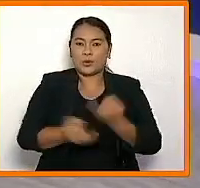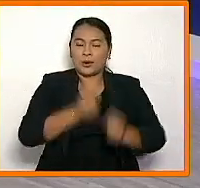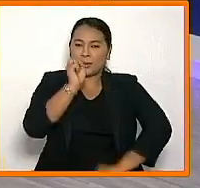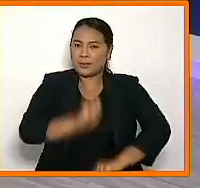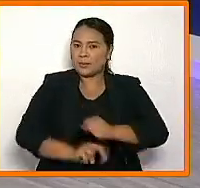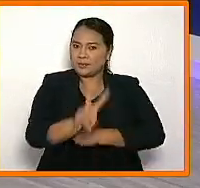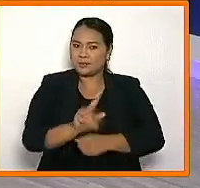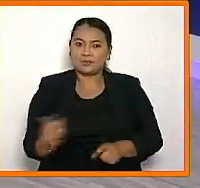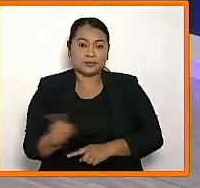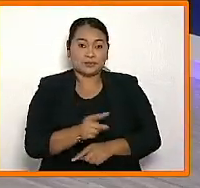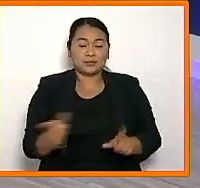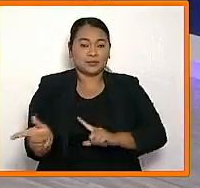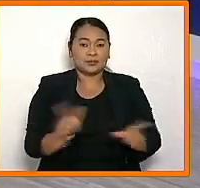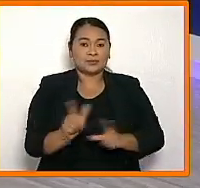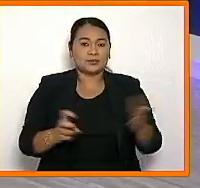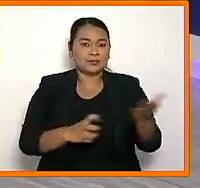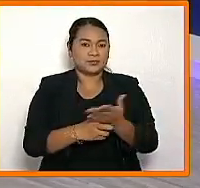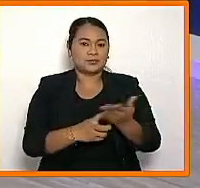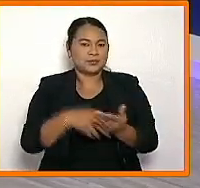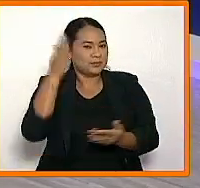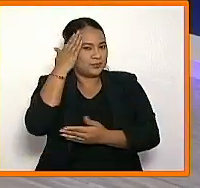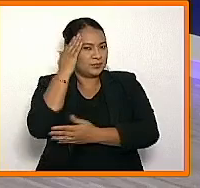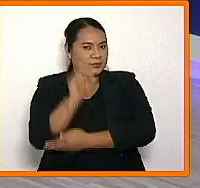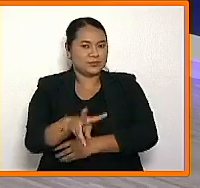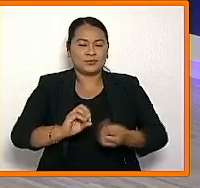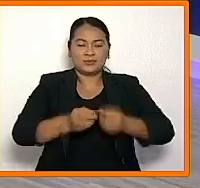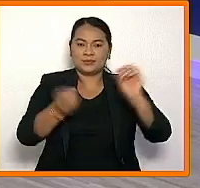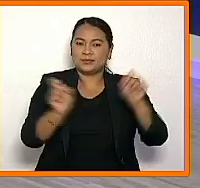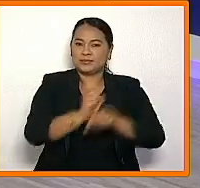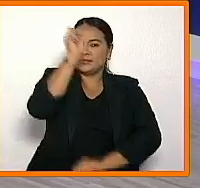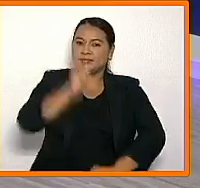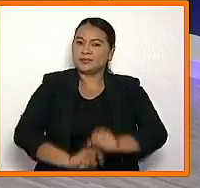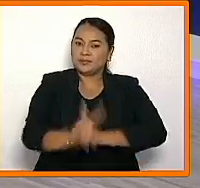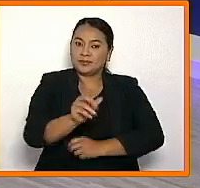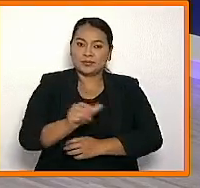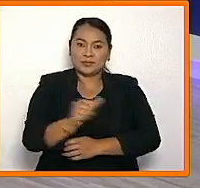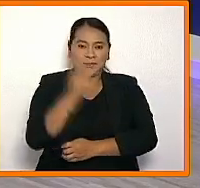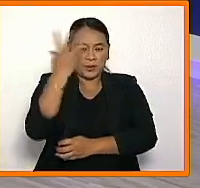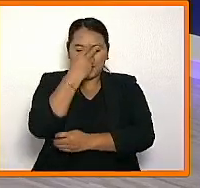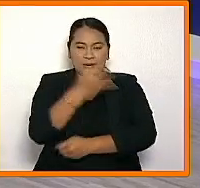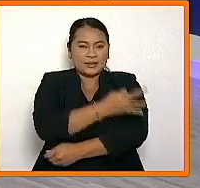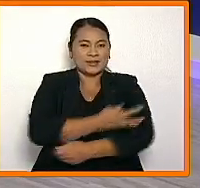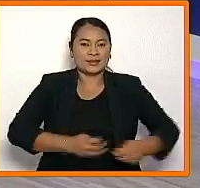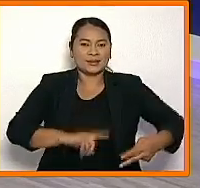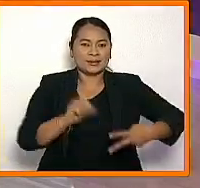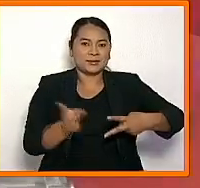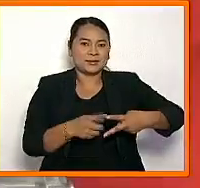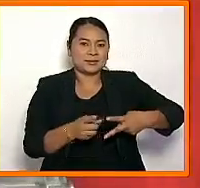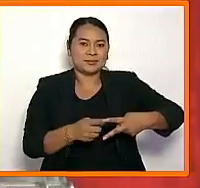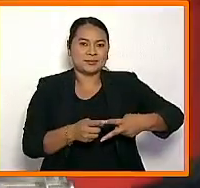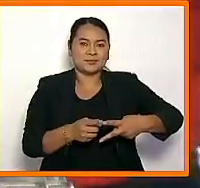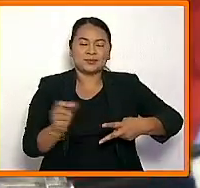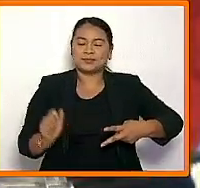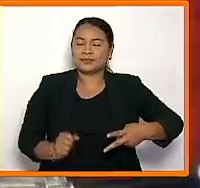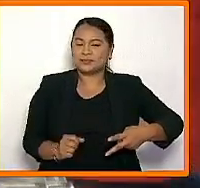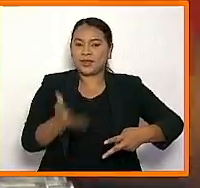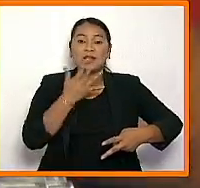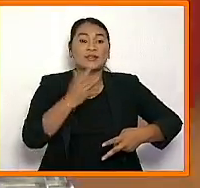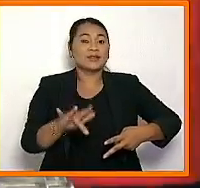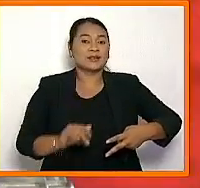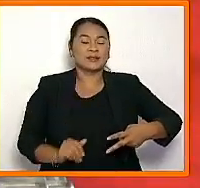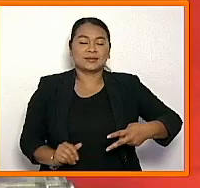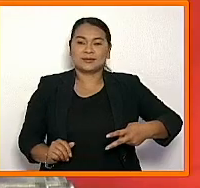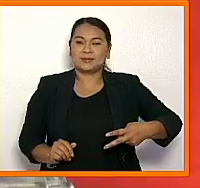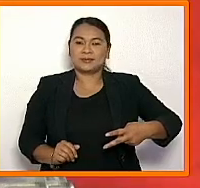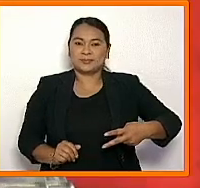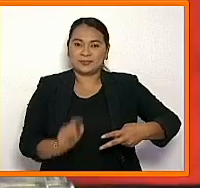tu boletito en mano porque se vienen tus dos números favorecidos en esta hermosa tarde. Se viene tu primer número ganador, tu primer dígito. ¡Suerte!